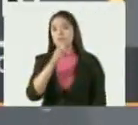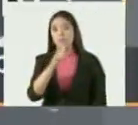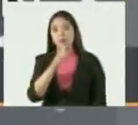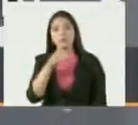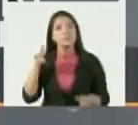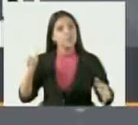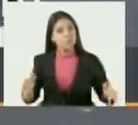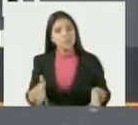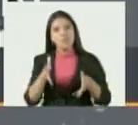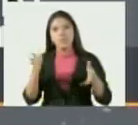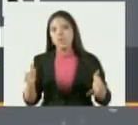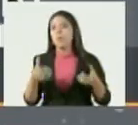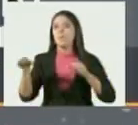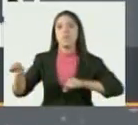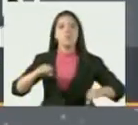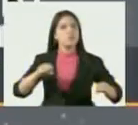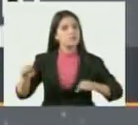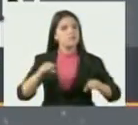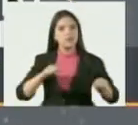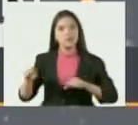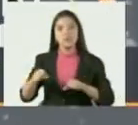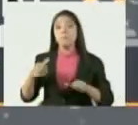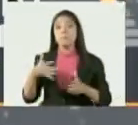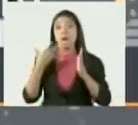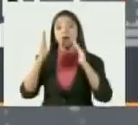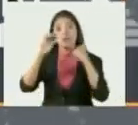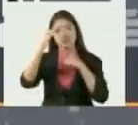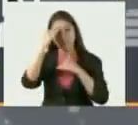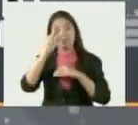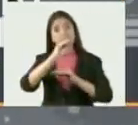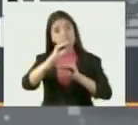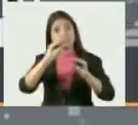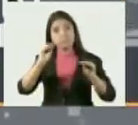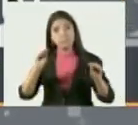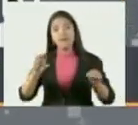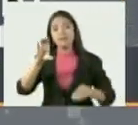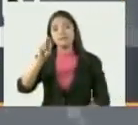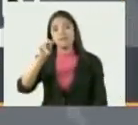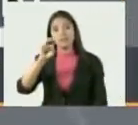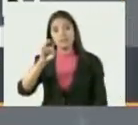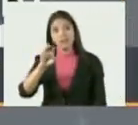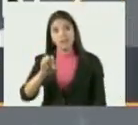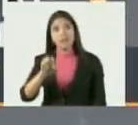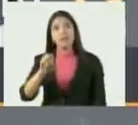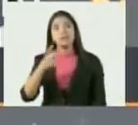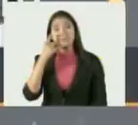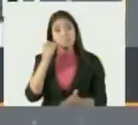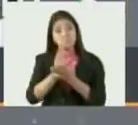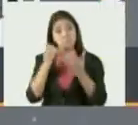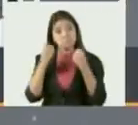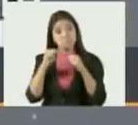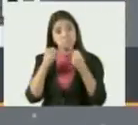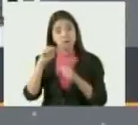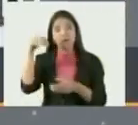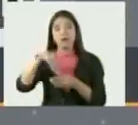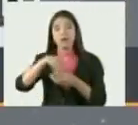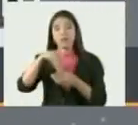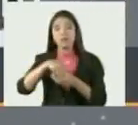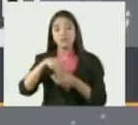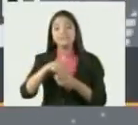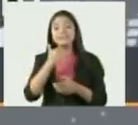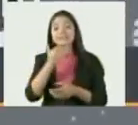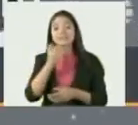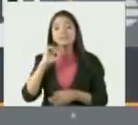de motivación, de movilización para atender el llamado del Consejo Nacional Electoral, del simulacro electoral,